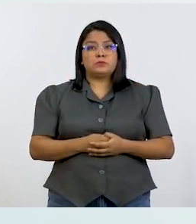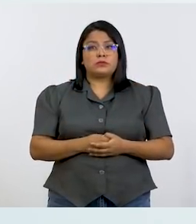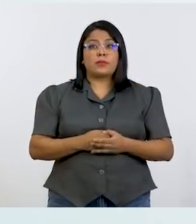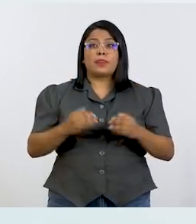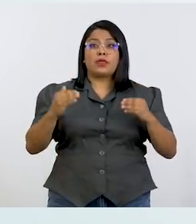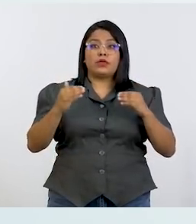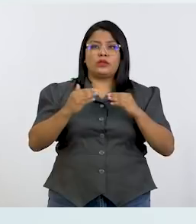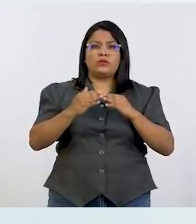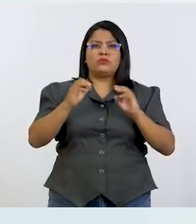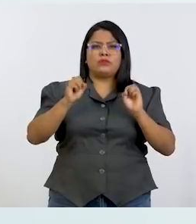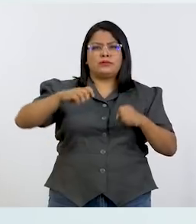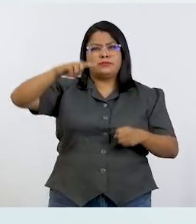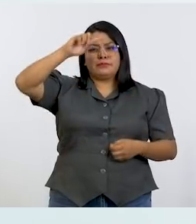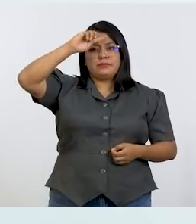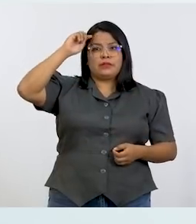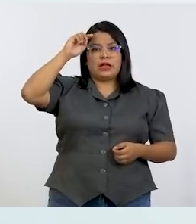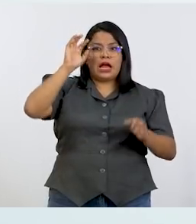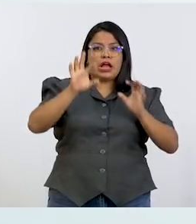de 2 cifras de forma general.